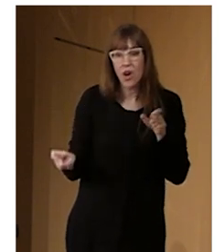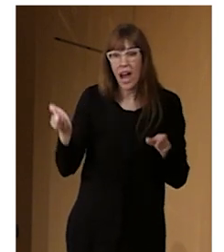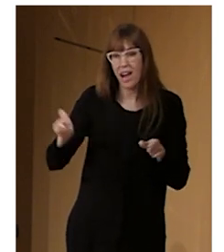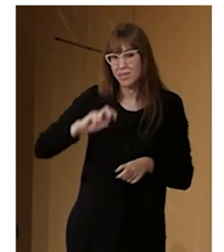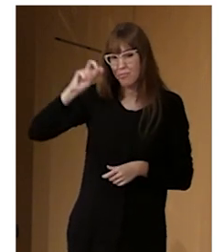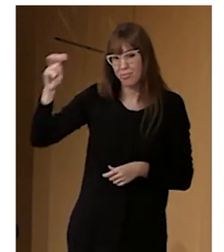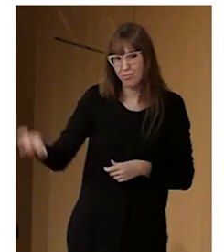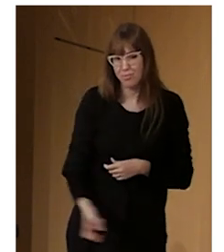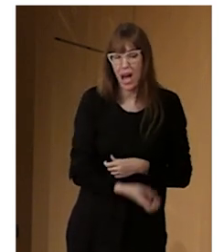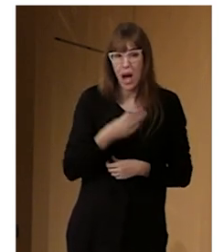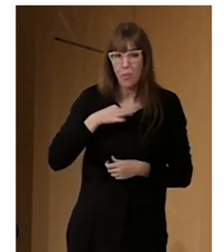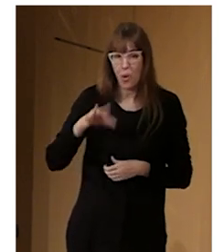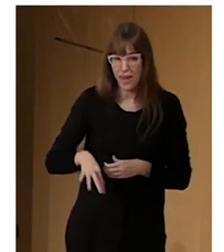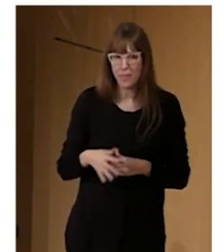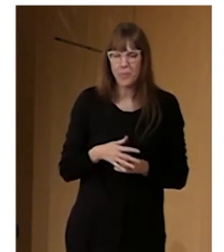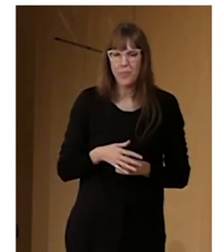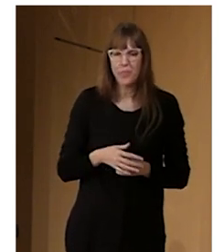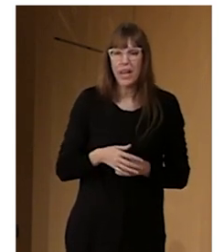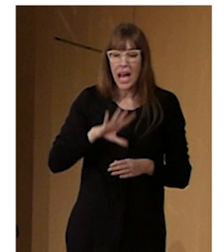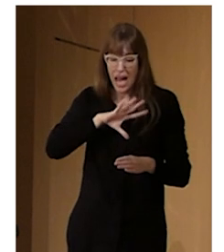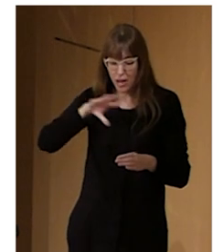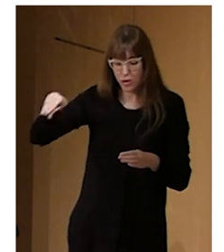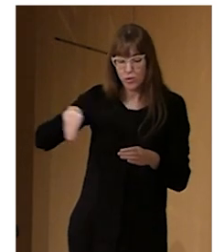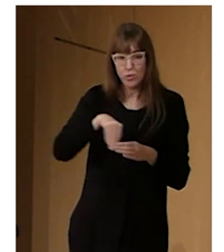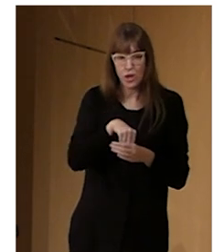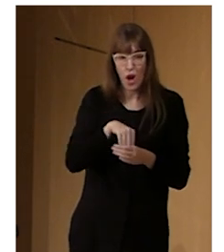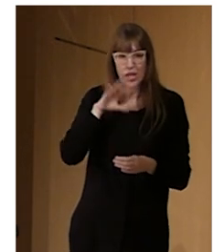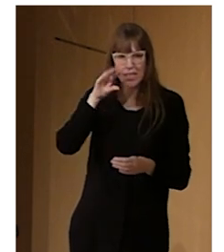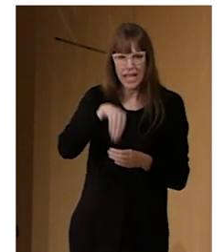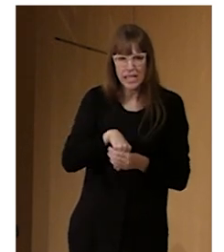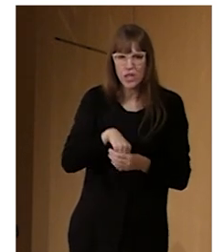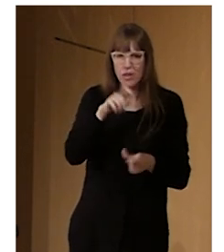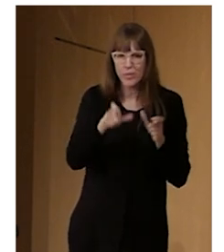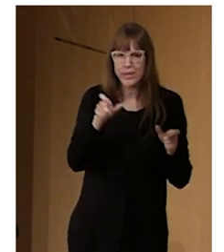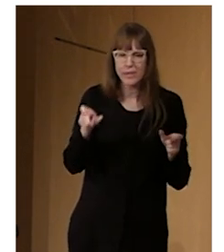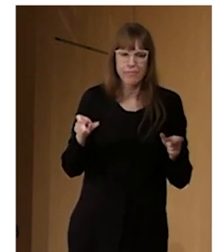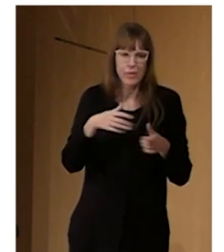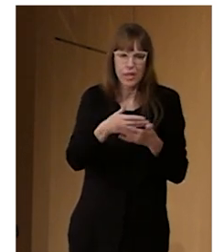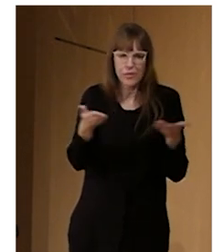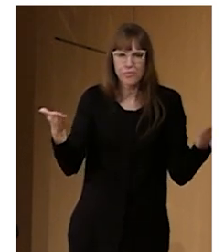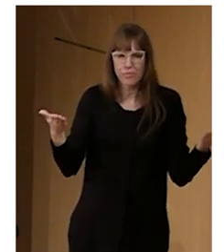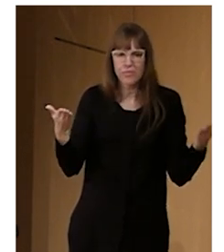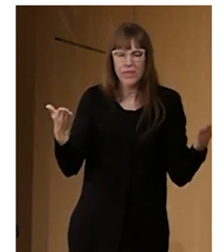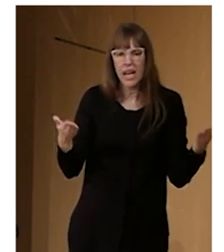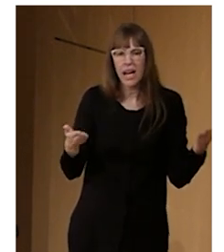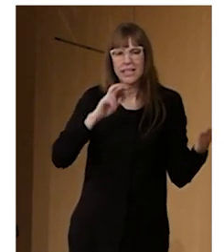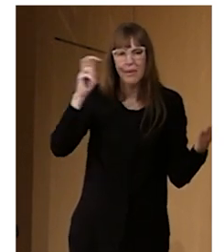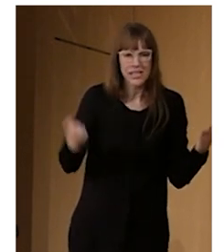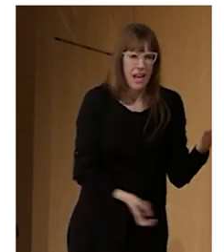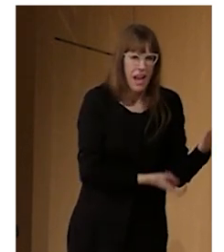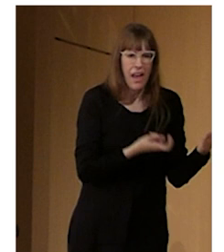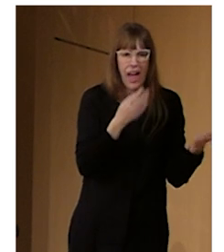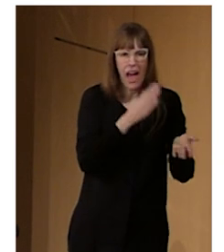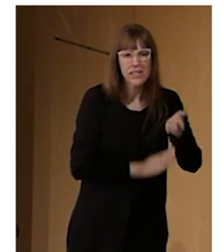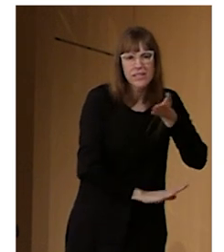dentro de parado inclusivo Nos dirigimos tanto a públicos que podríamos clasificar dentro de la parado de diversidad no diversidad funcional intelectual psíquica